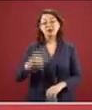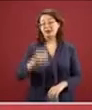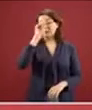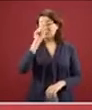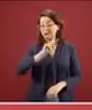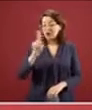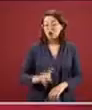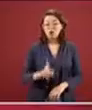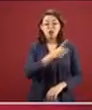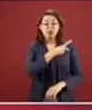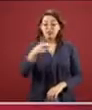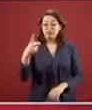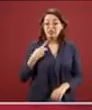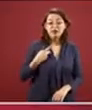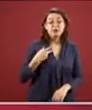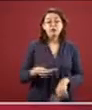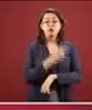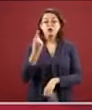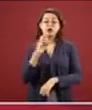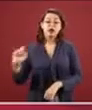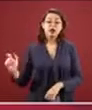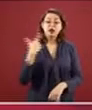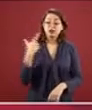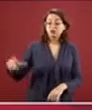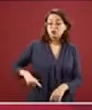endeudados, los quebraron.